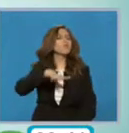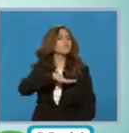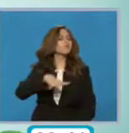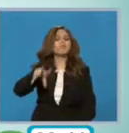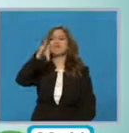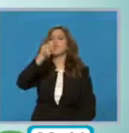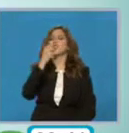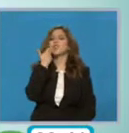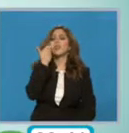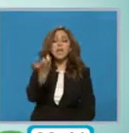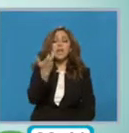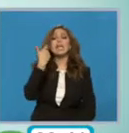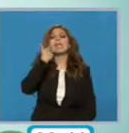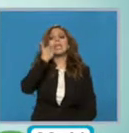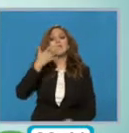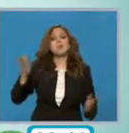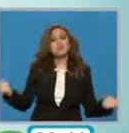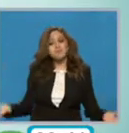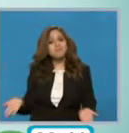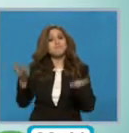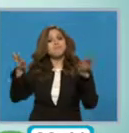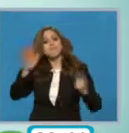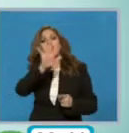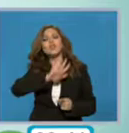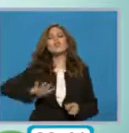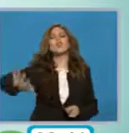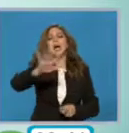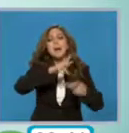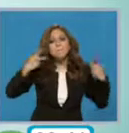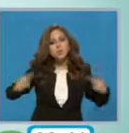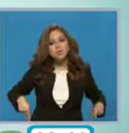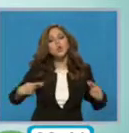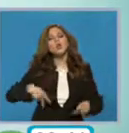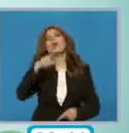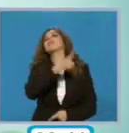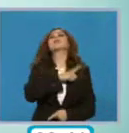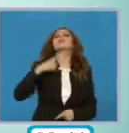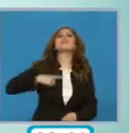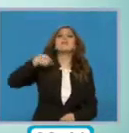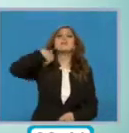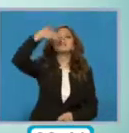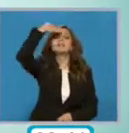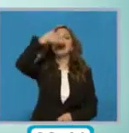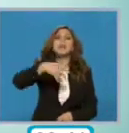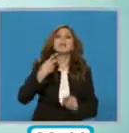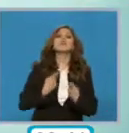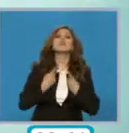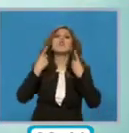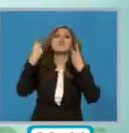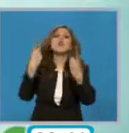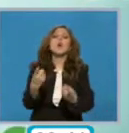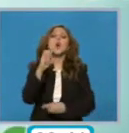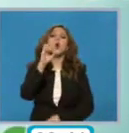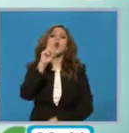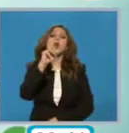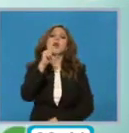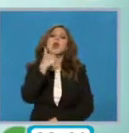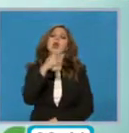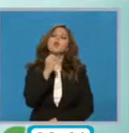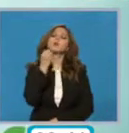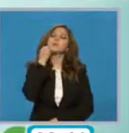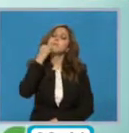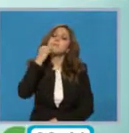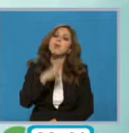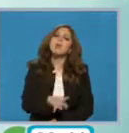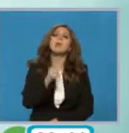queremos incentivar y motivar a la población para que sepan que la donación es algo hermoso, es